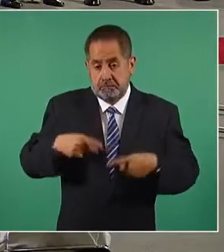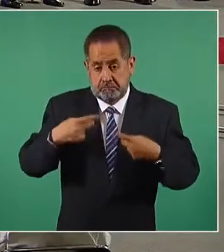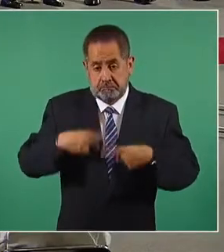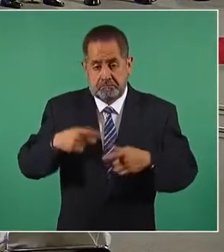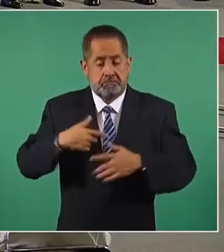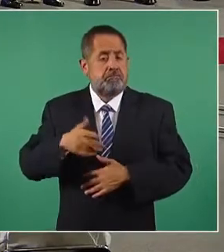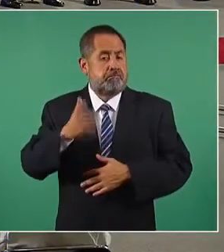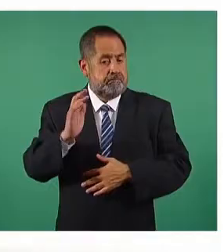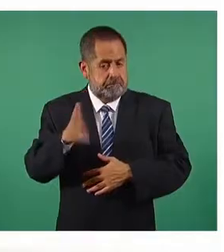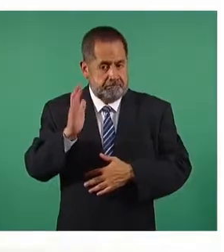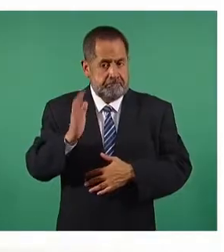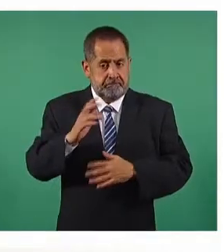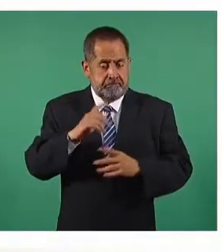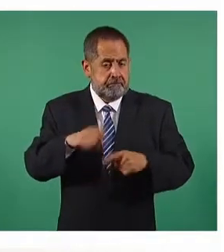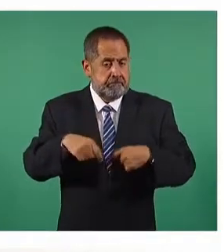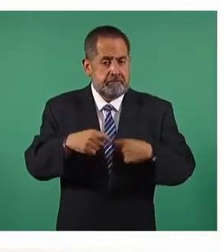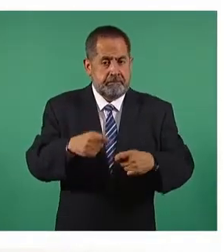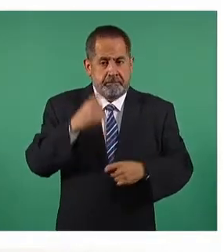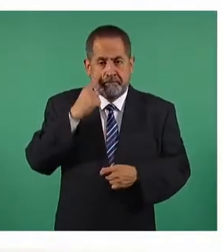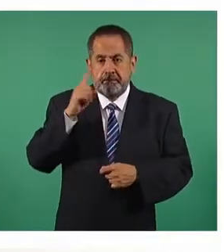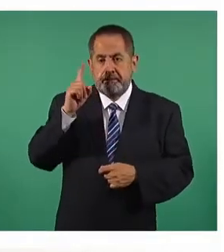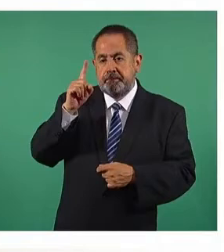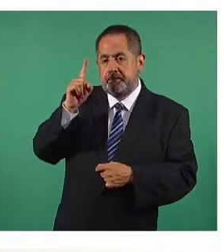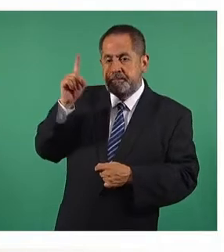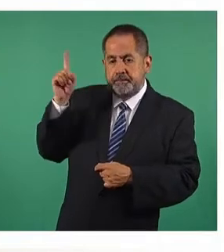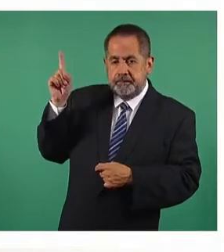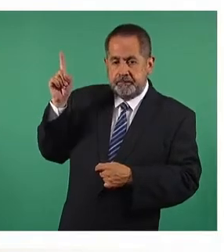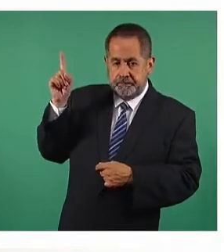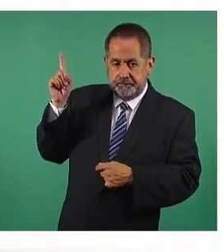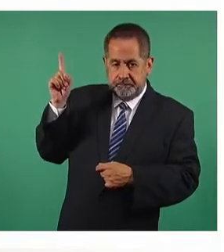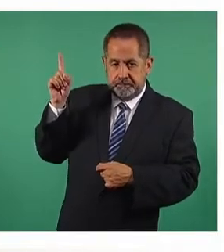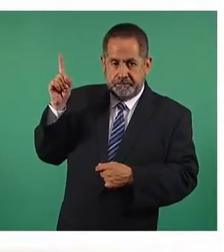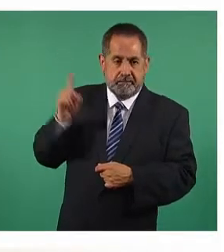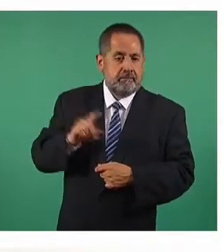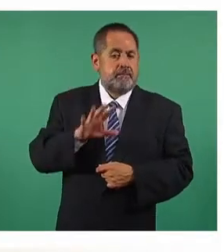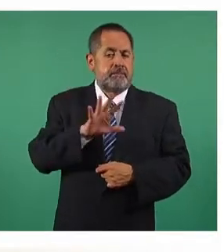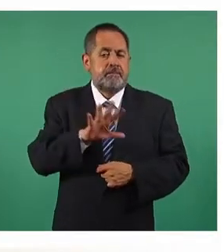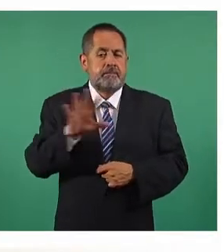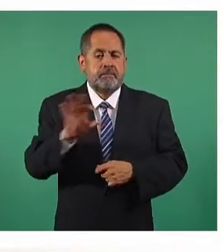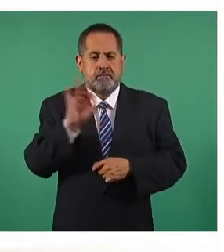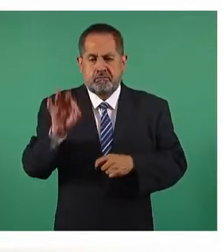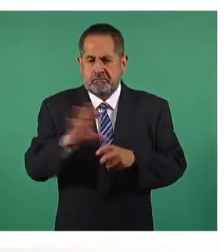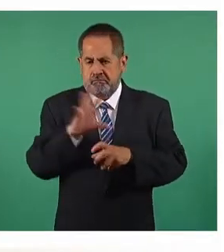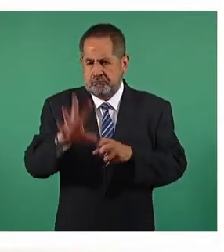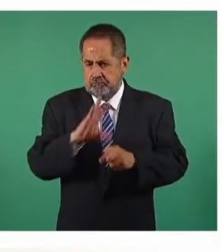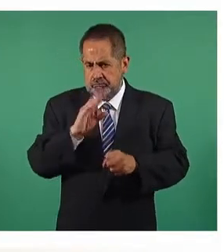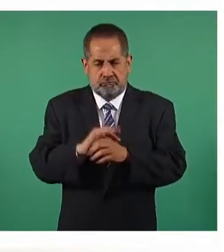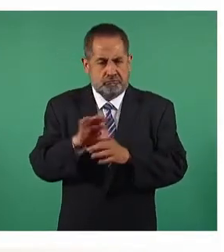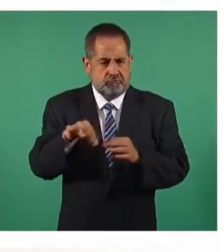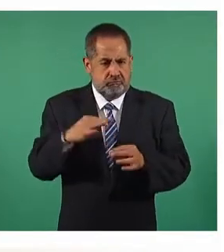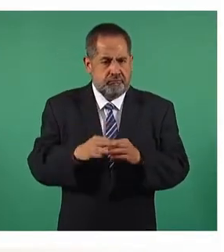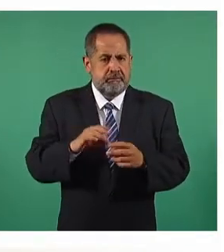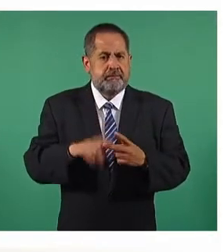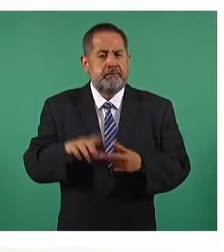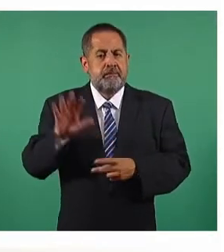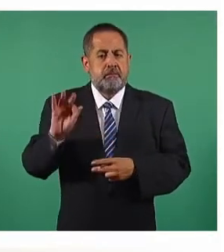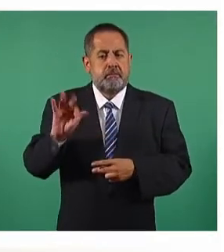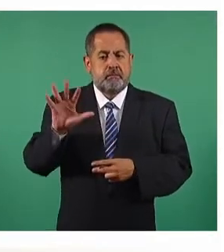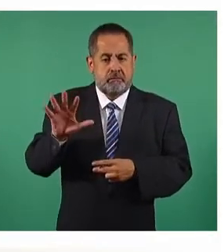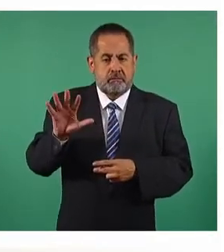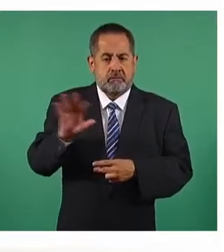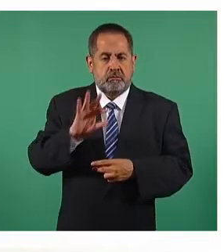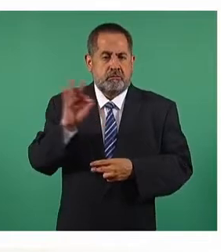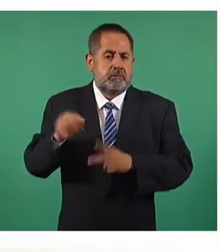sido vacunadas. 55% con el esquema ya completo, 45% con el esquema